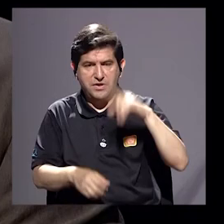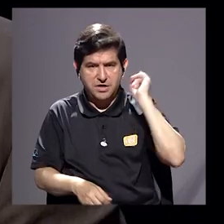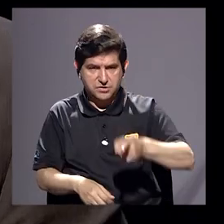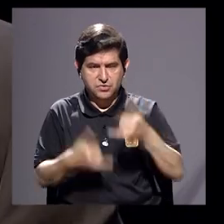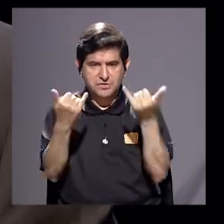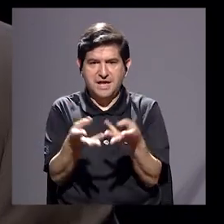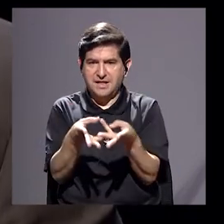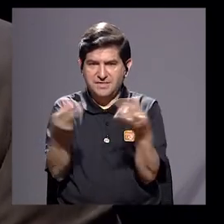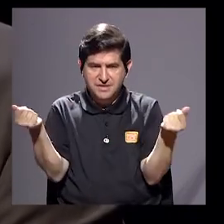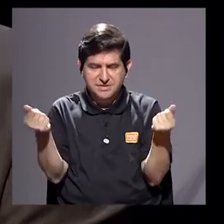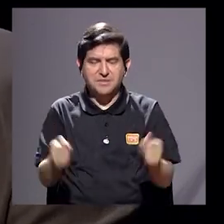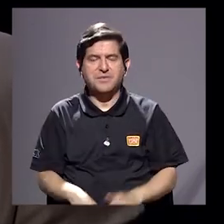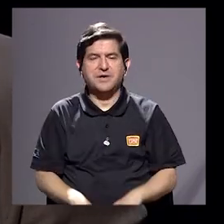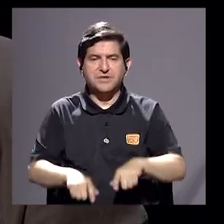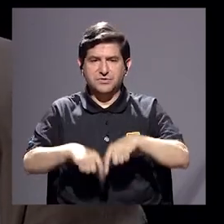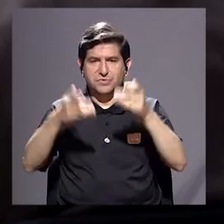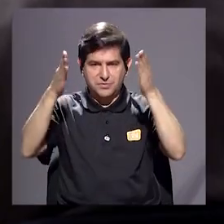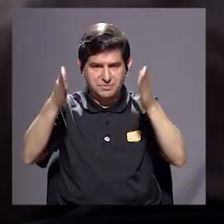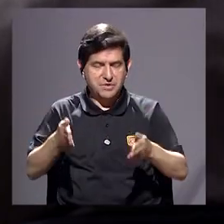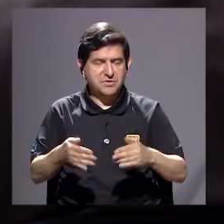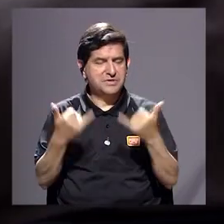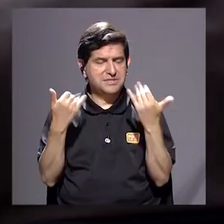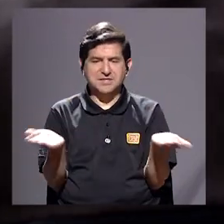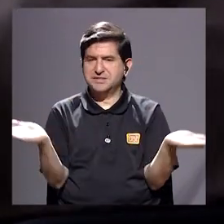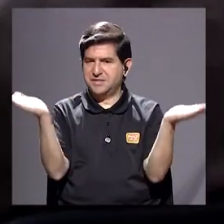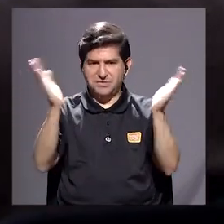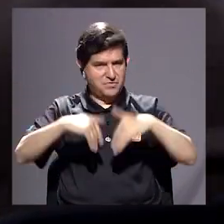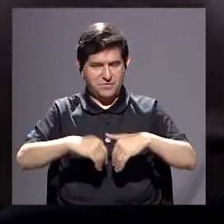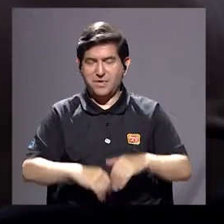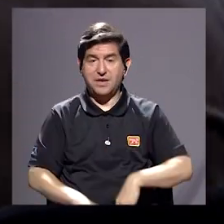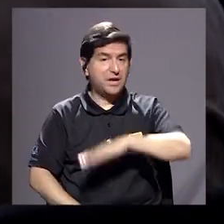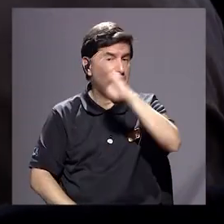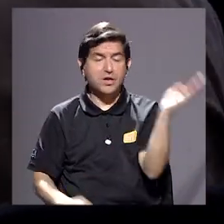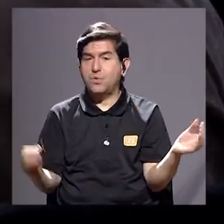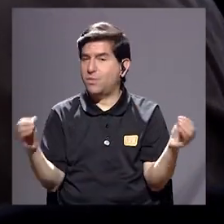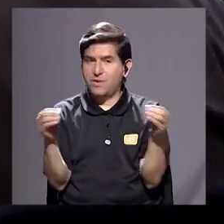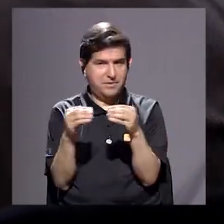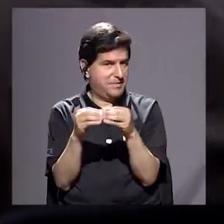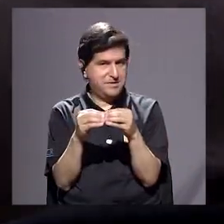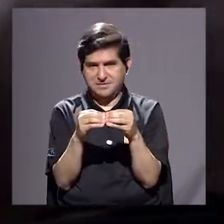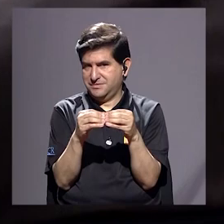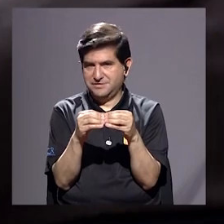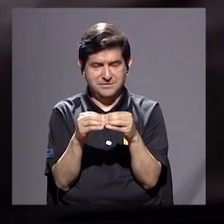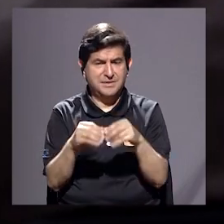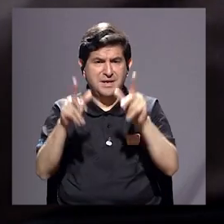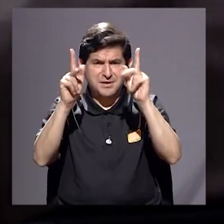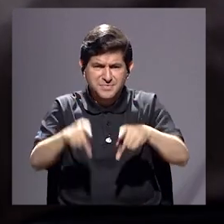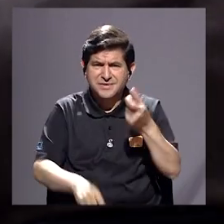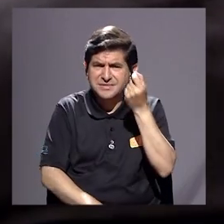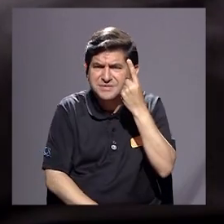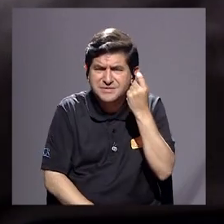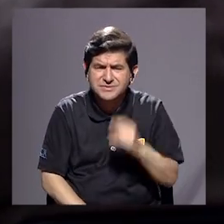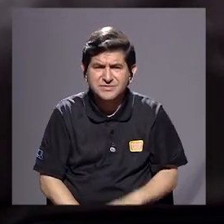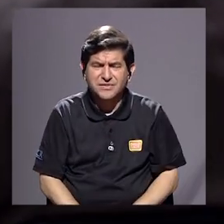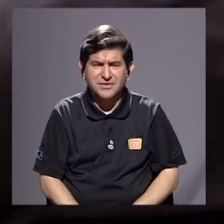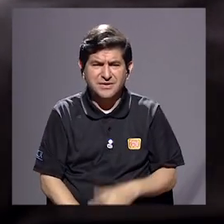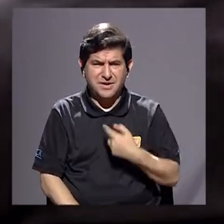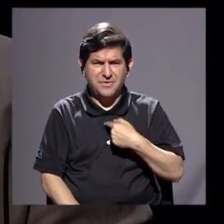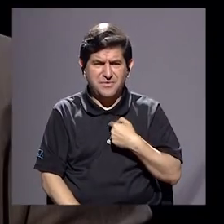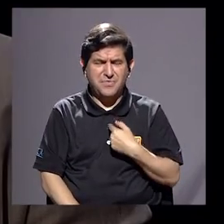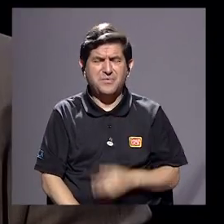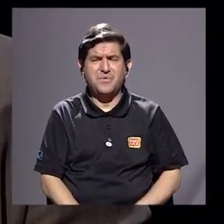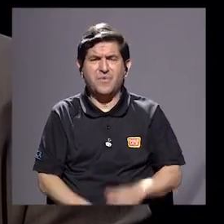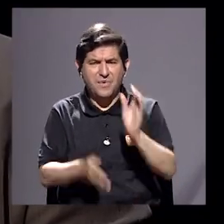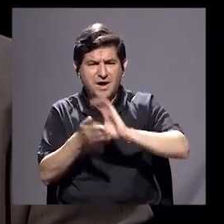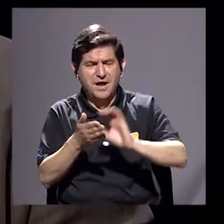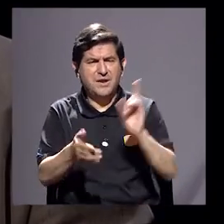en periodismo eso no existe ya y no va a existir nunca más aquí la gente tiene entienda que la colegiatura obligatoria